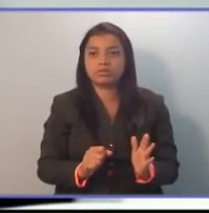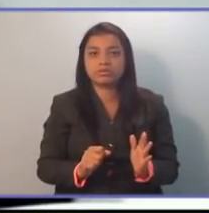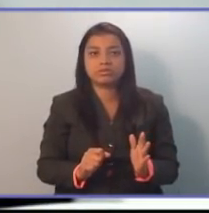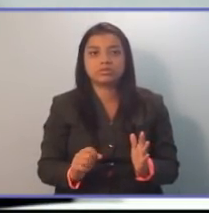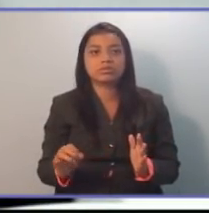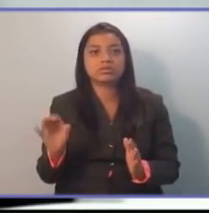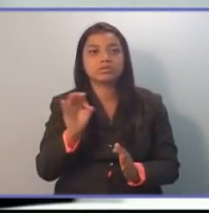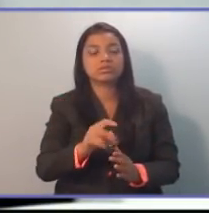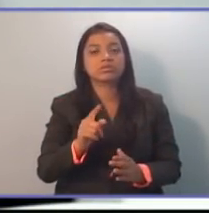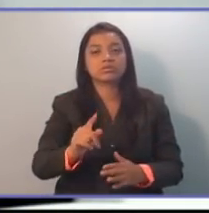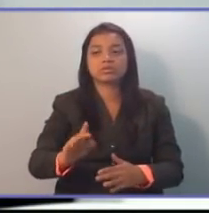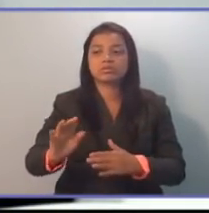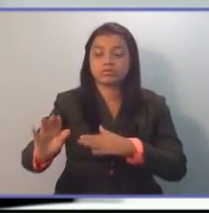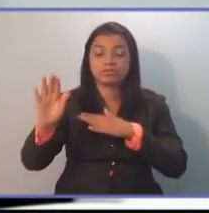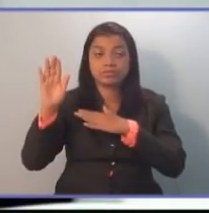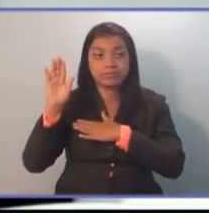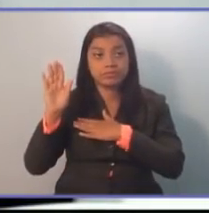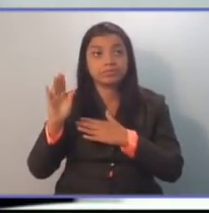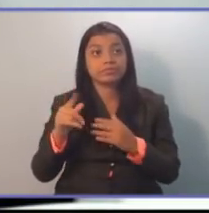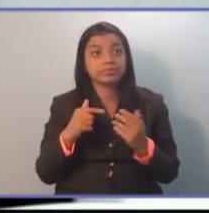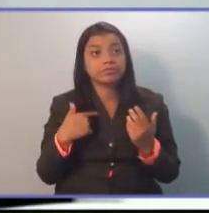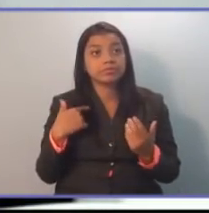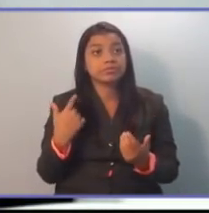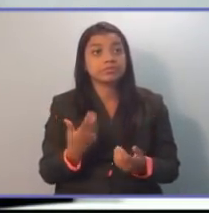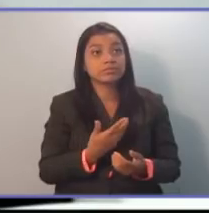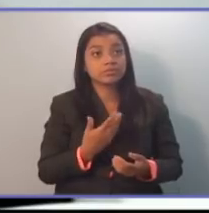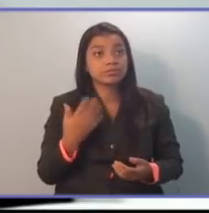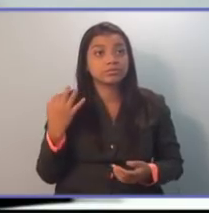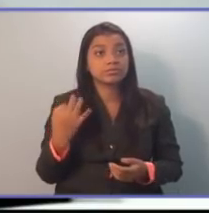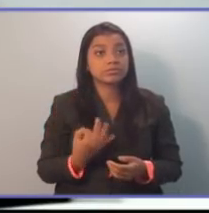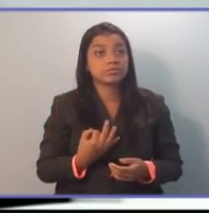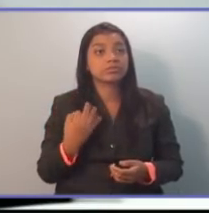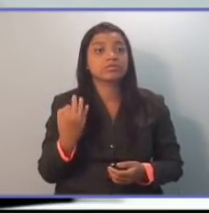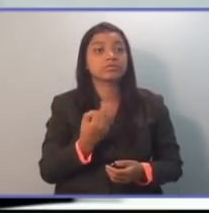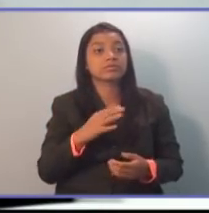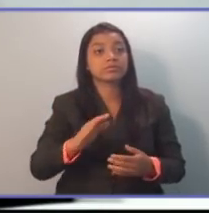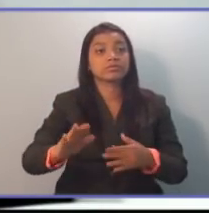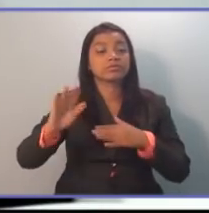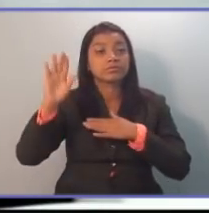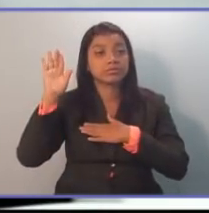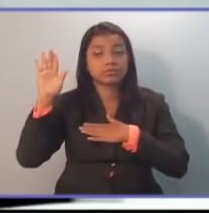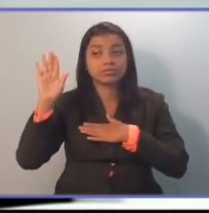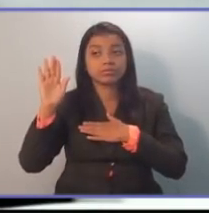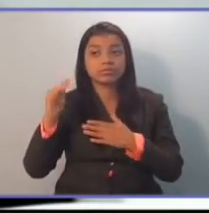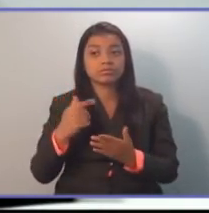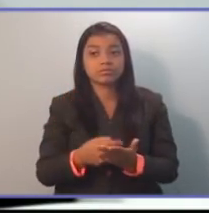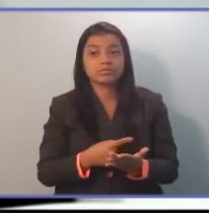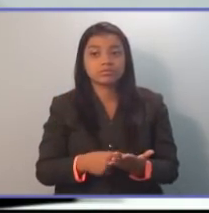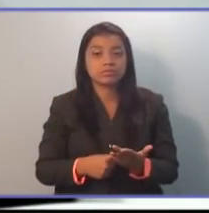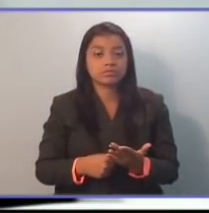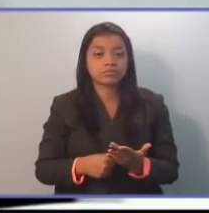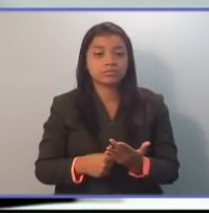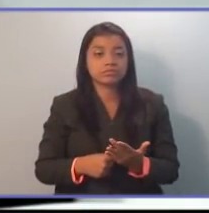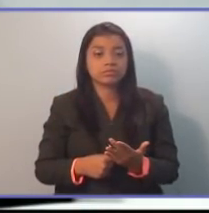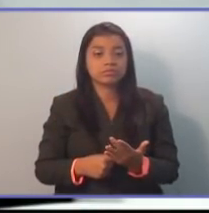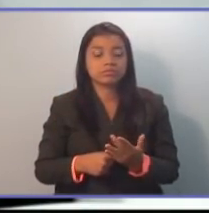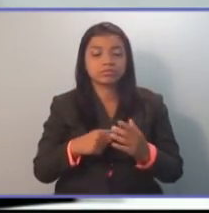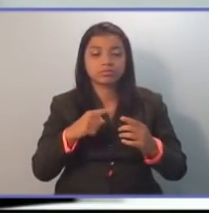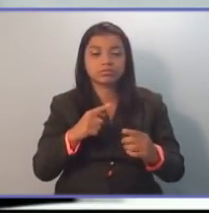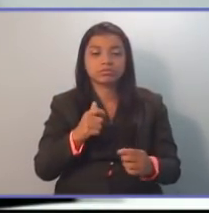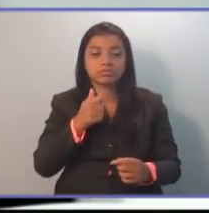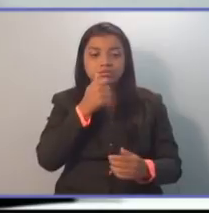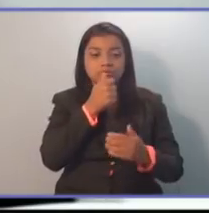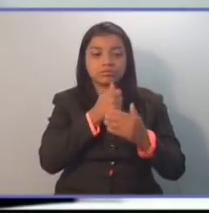compromete y es la que nos dice que debemos de cumplir, ser imparciales, ser neutrales,